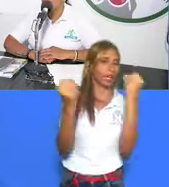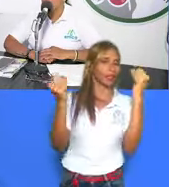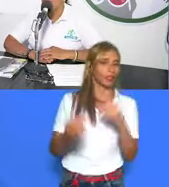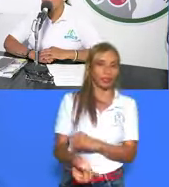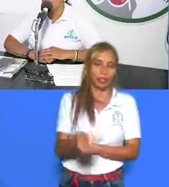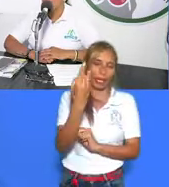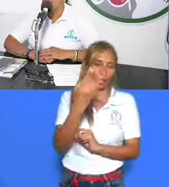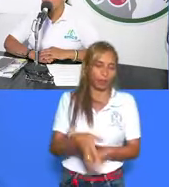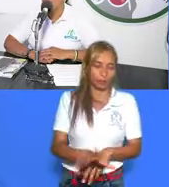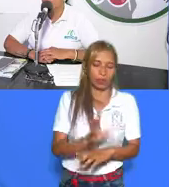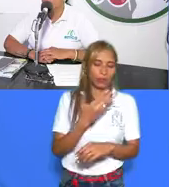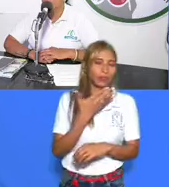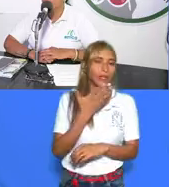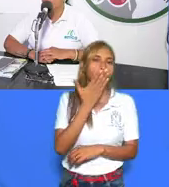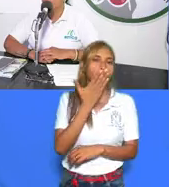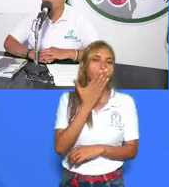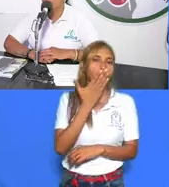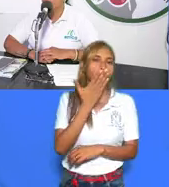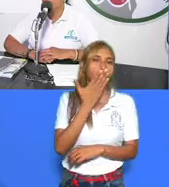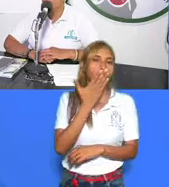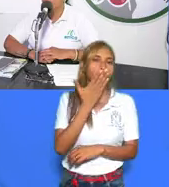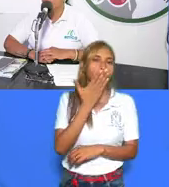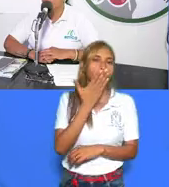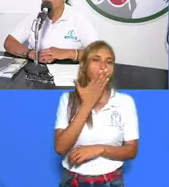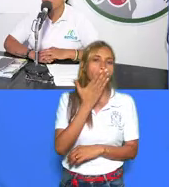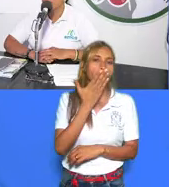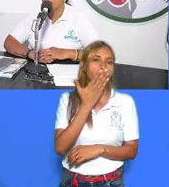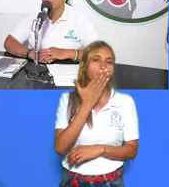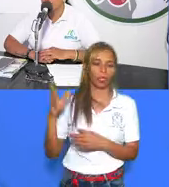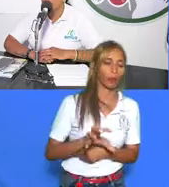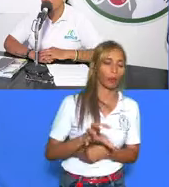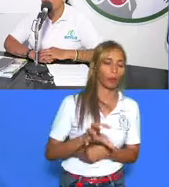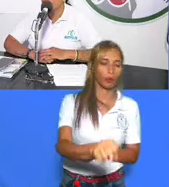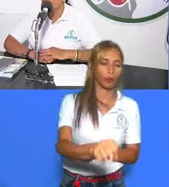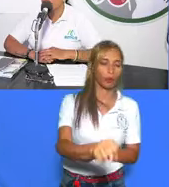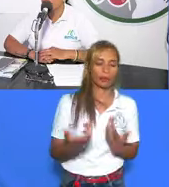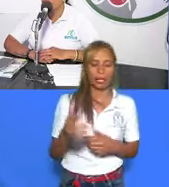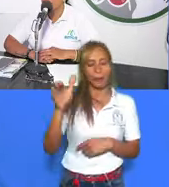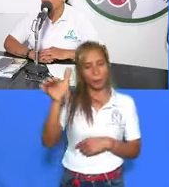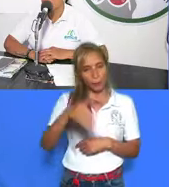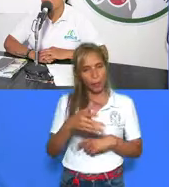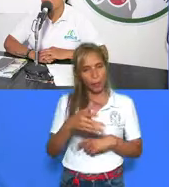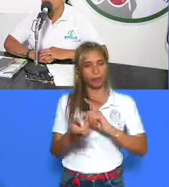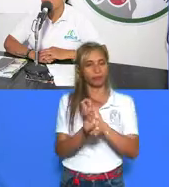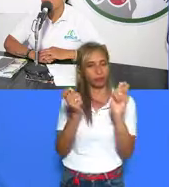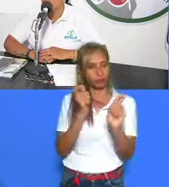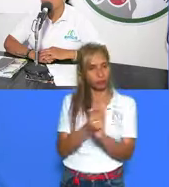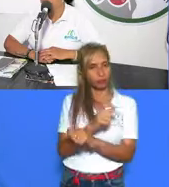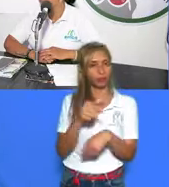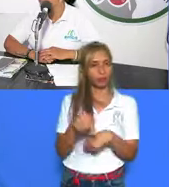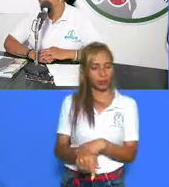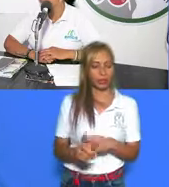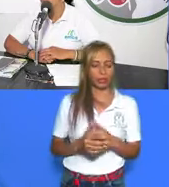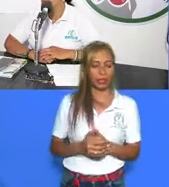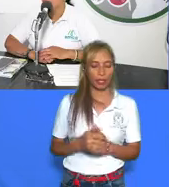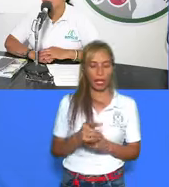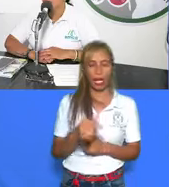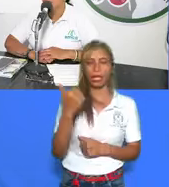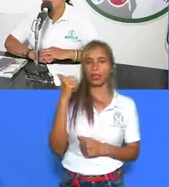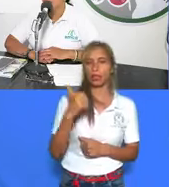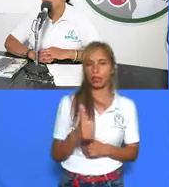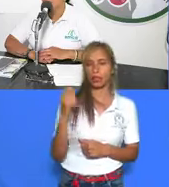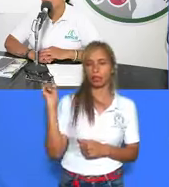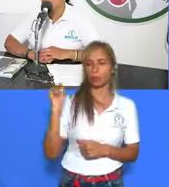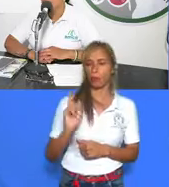sea, ya pasó la vida útil, pues venga, cambiemos el medidor, mire que ya el medidor tiene más de 10 años, tiene más de 3.000